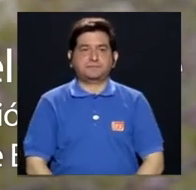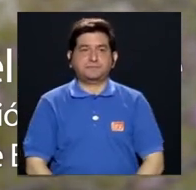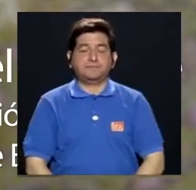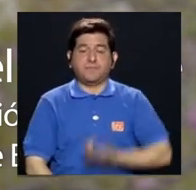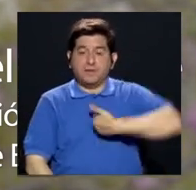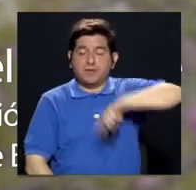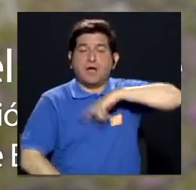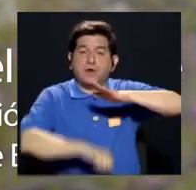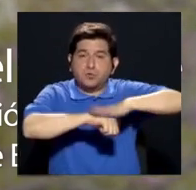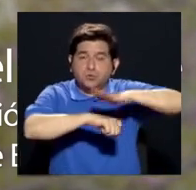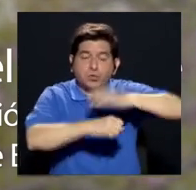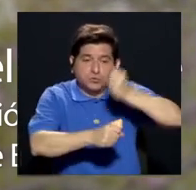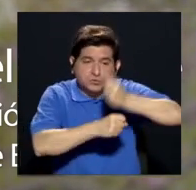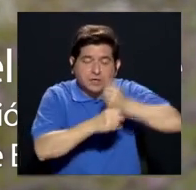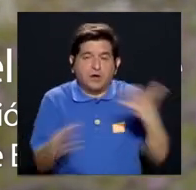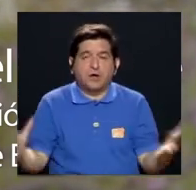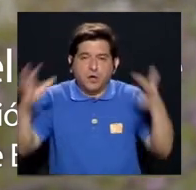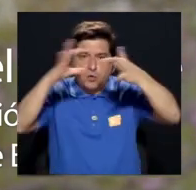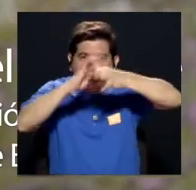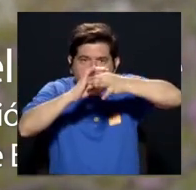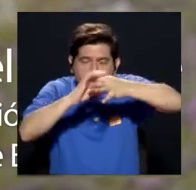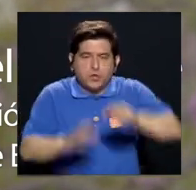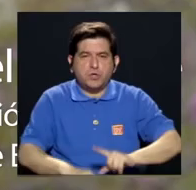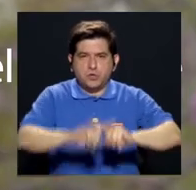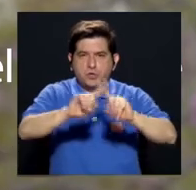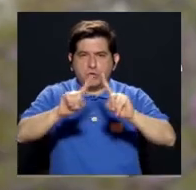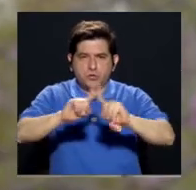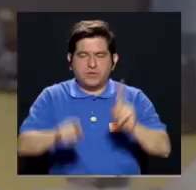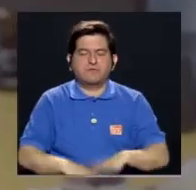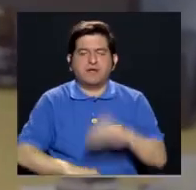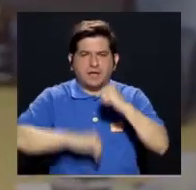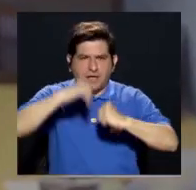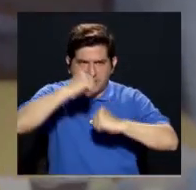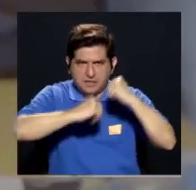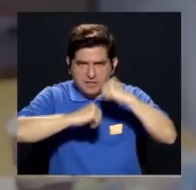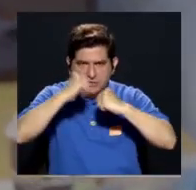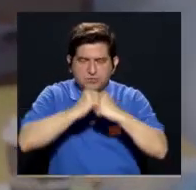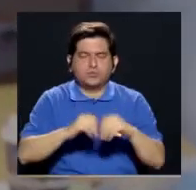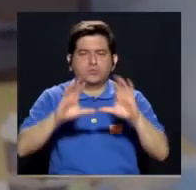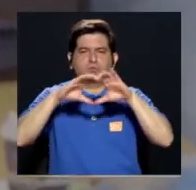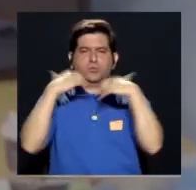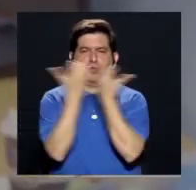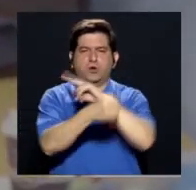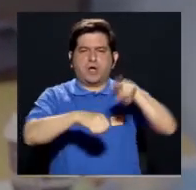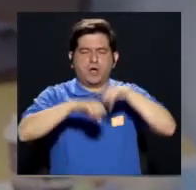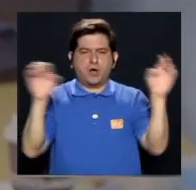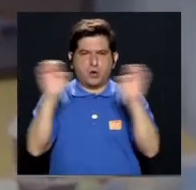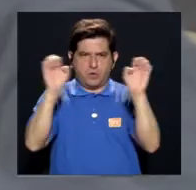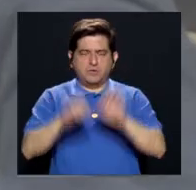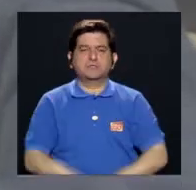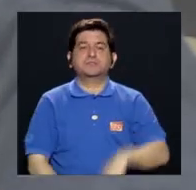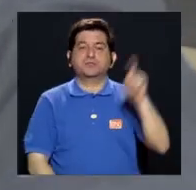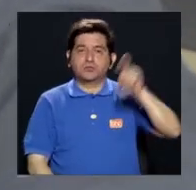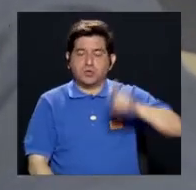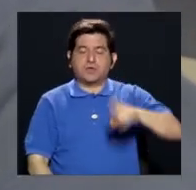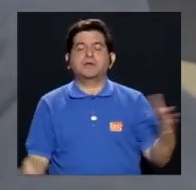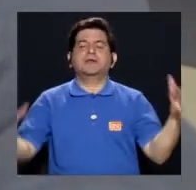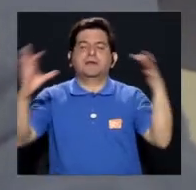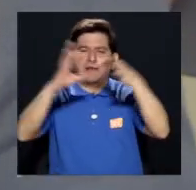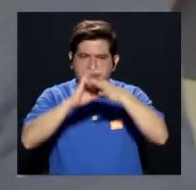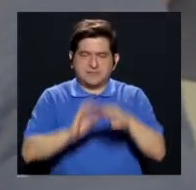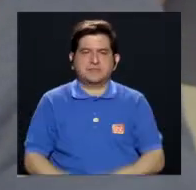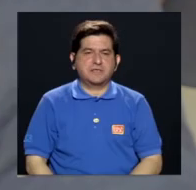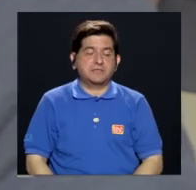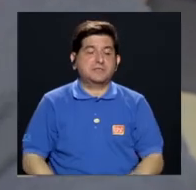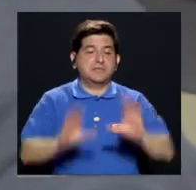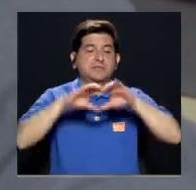nos permite además trabajar en coordinación con otra de las estructuras que la Comisión Nacional de Emergencia debe coordinar, que